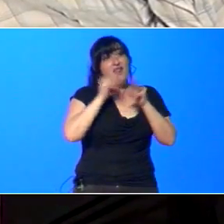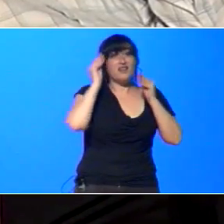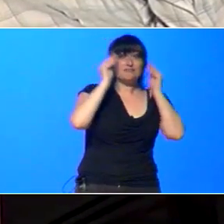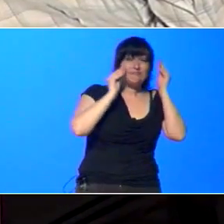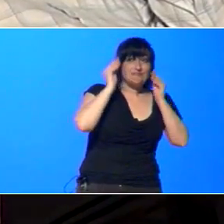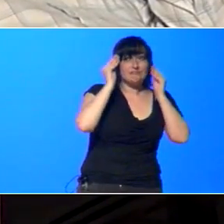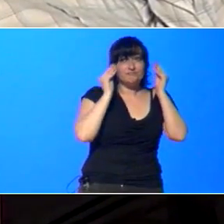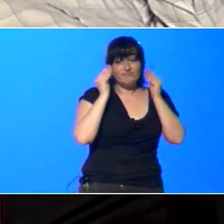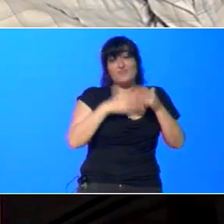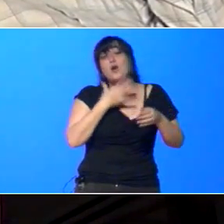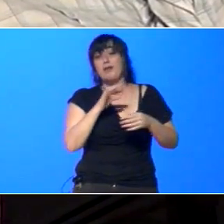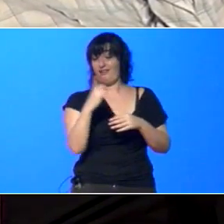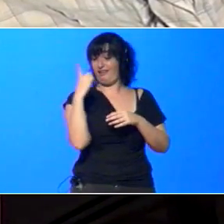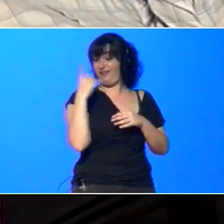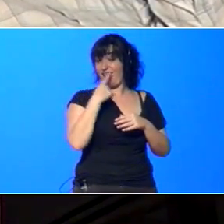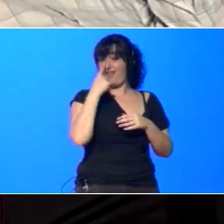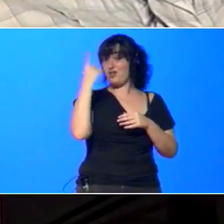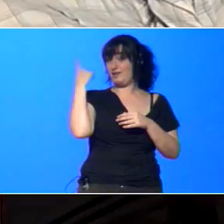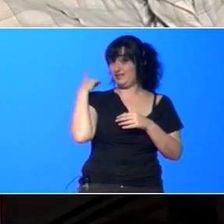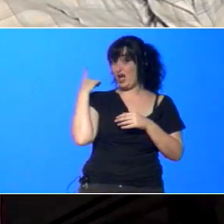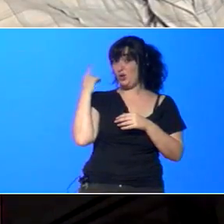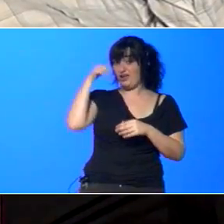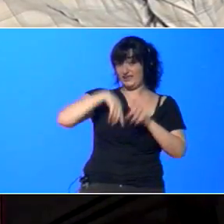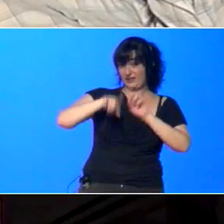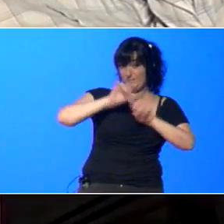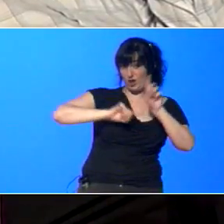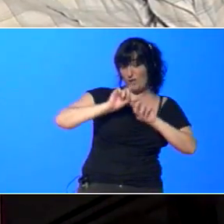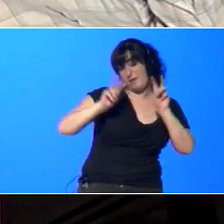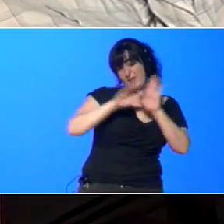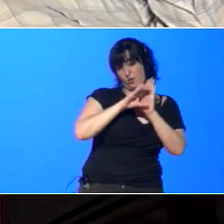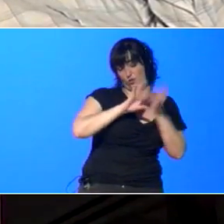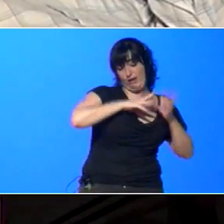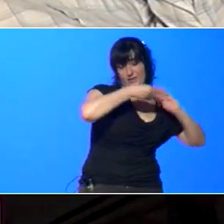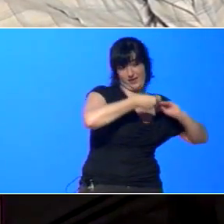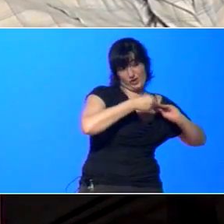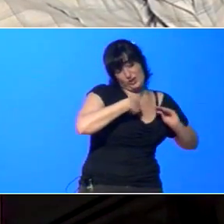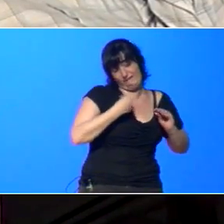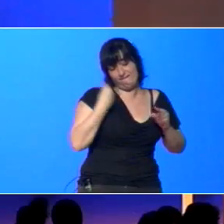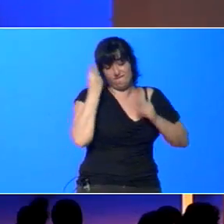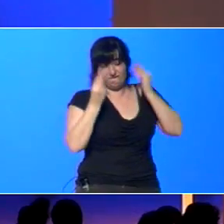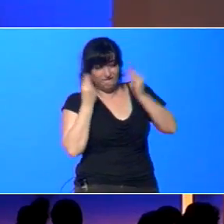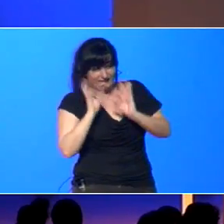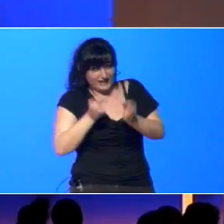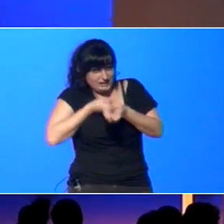por lo del año pasado, que aquí hemos tenido un problema con el tema de las adaptaciones curriculares. Yo quería hacer esa reflexión.